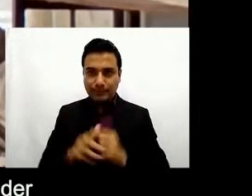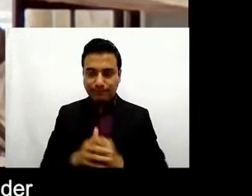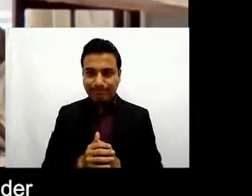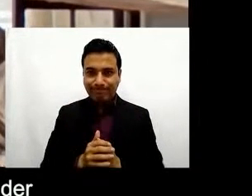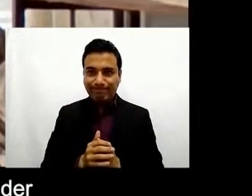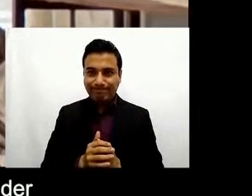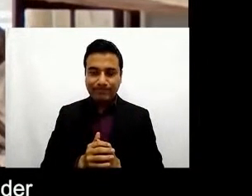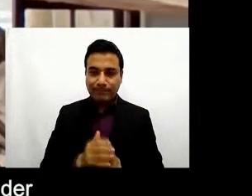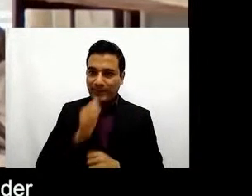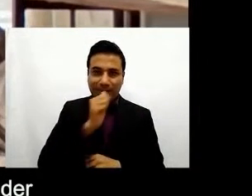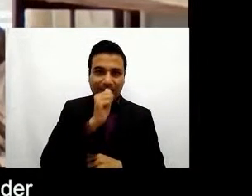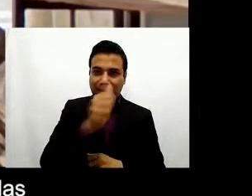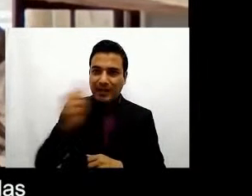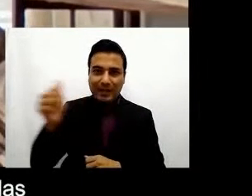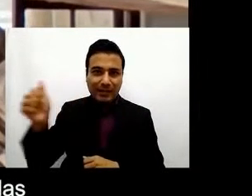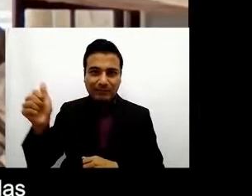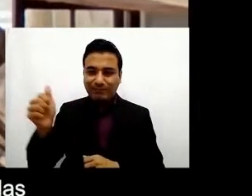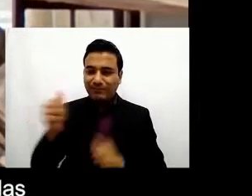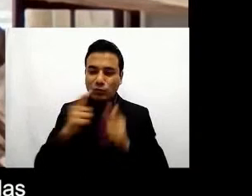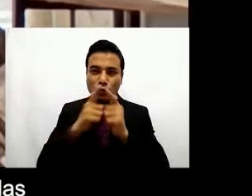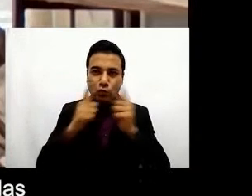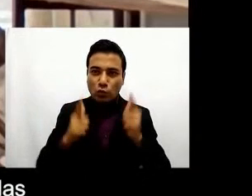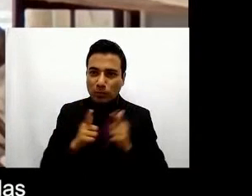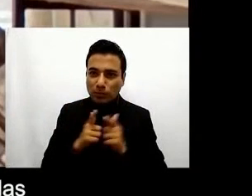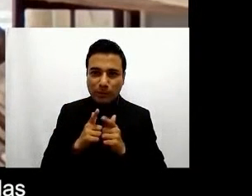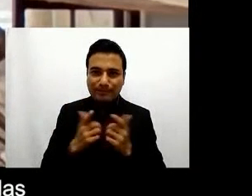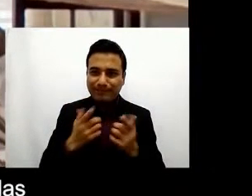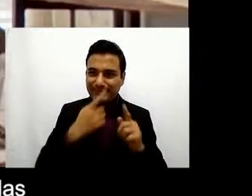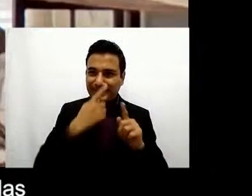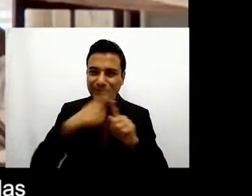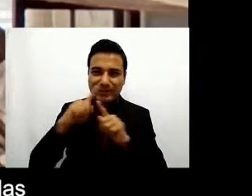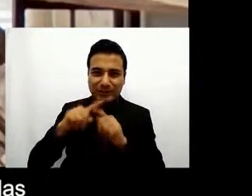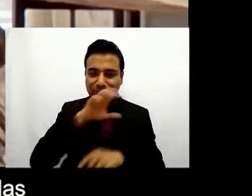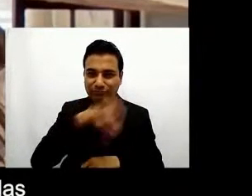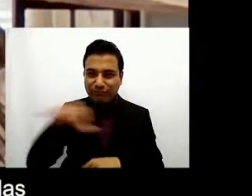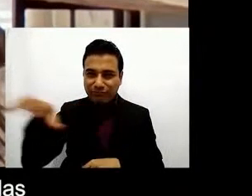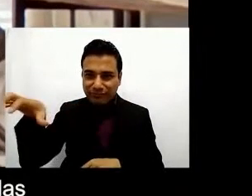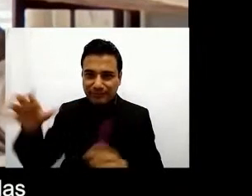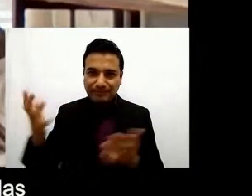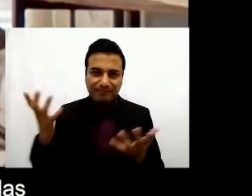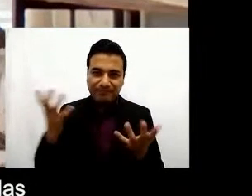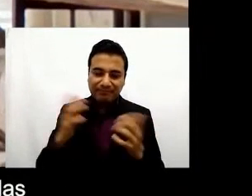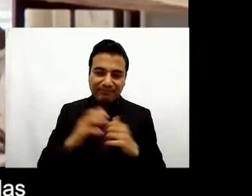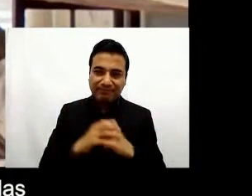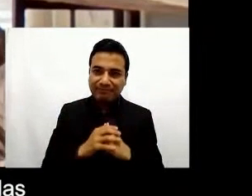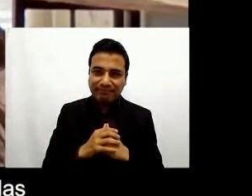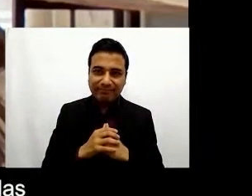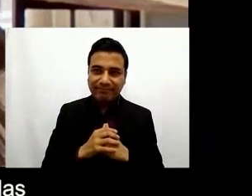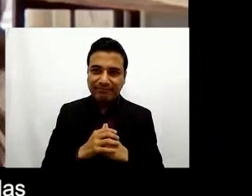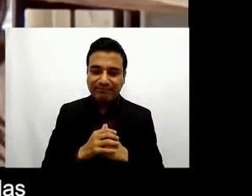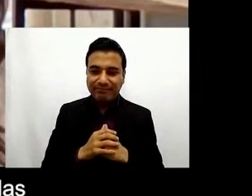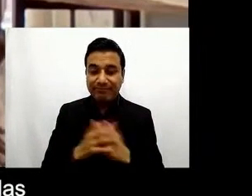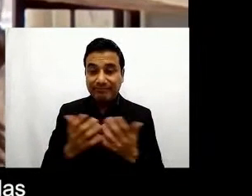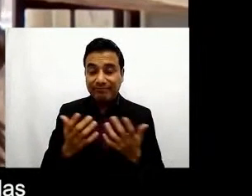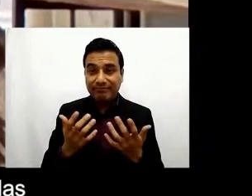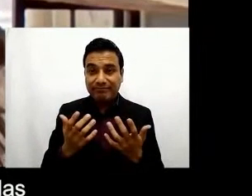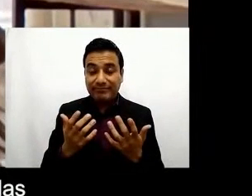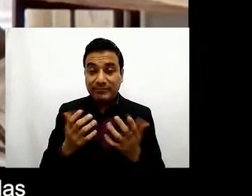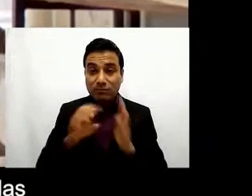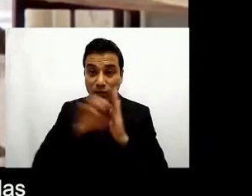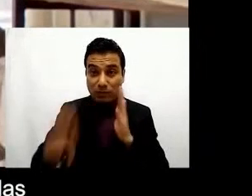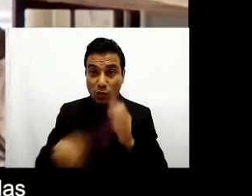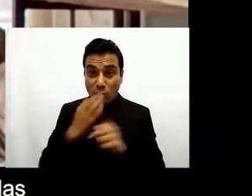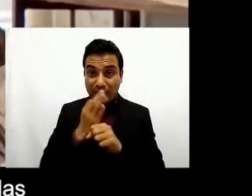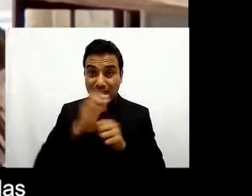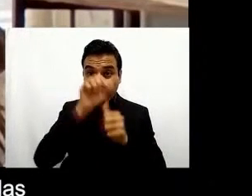subsector. Me refiero pues a según sea la muy puntual situación económica de las artes escénicas